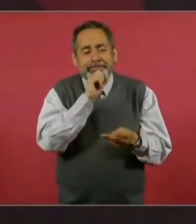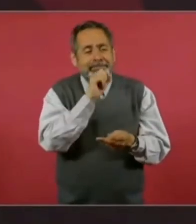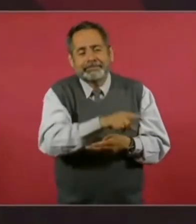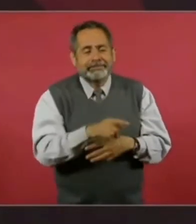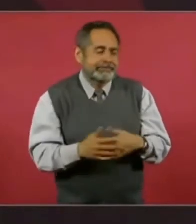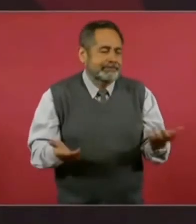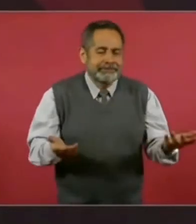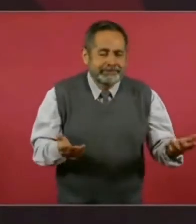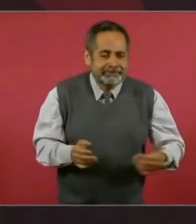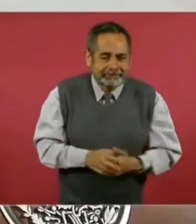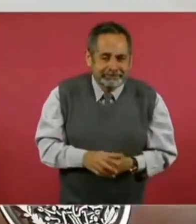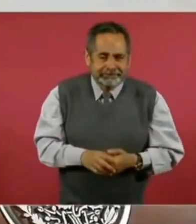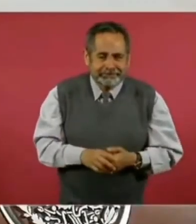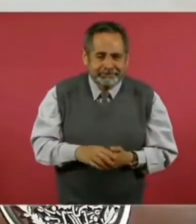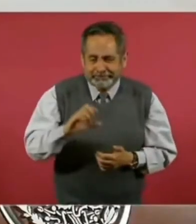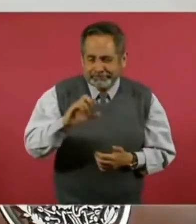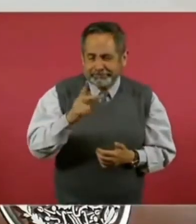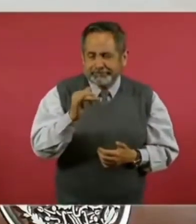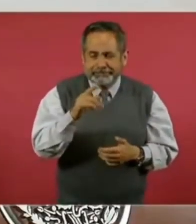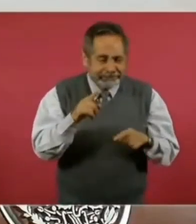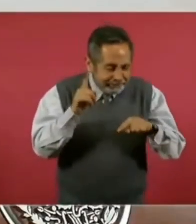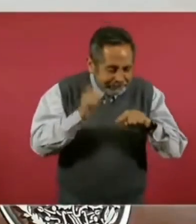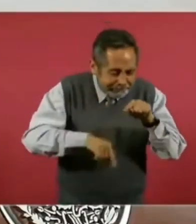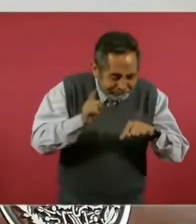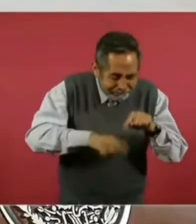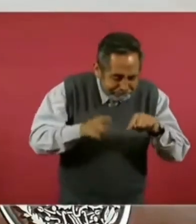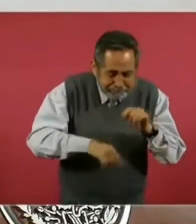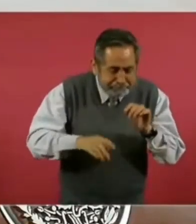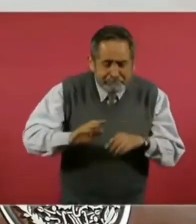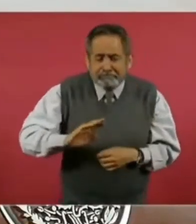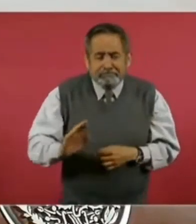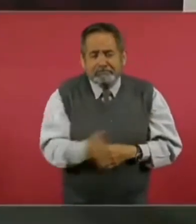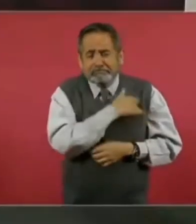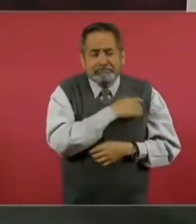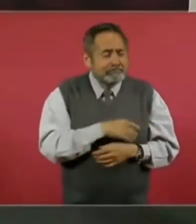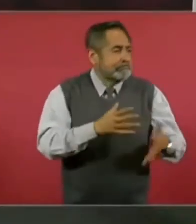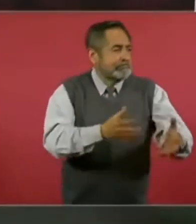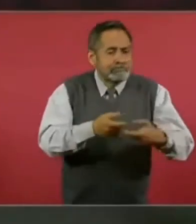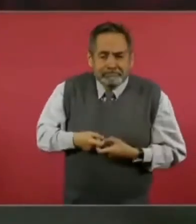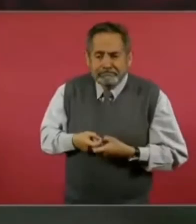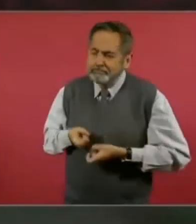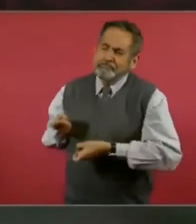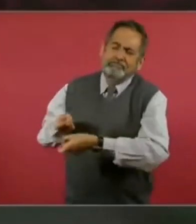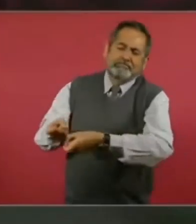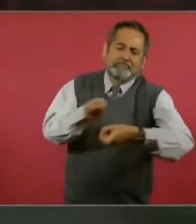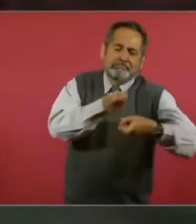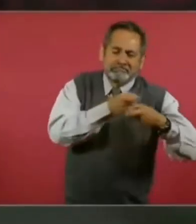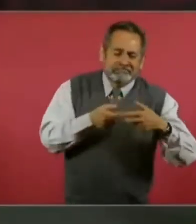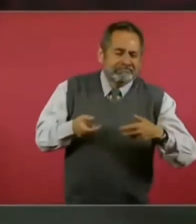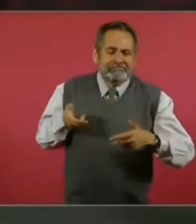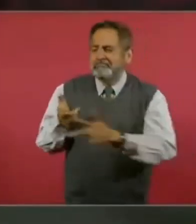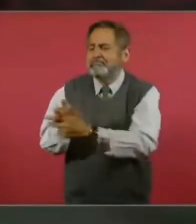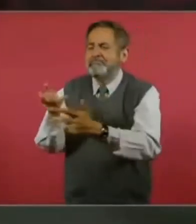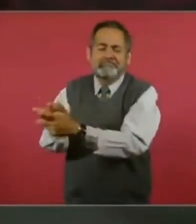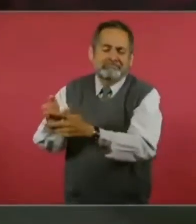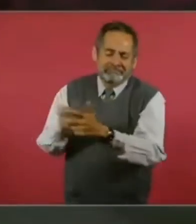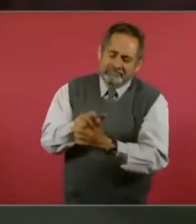todos estos sensores se los quitaron y utilizaron las armas